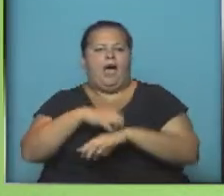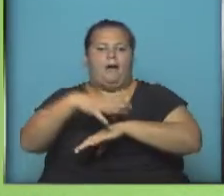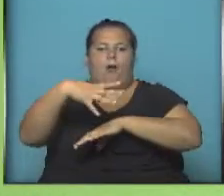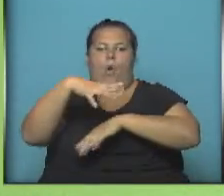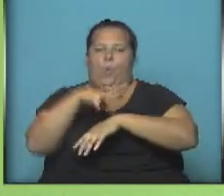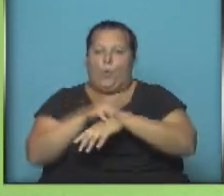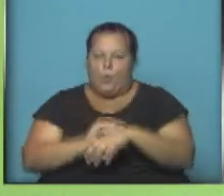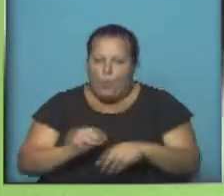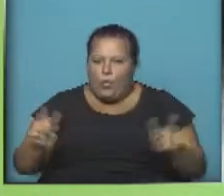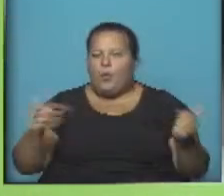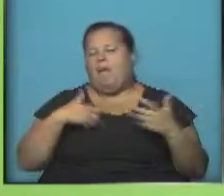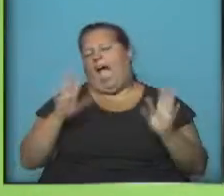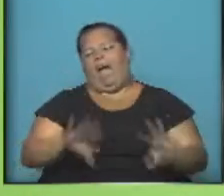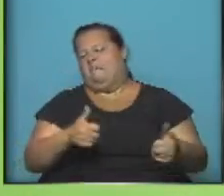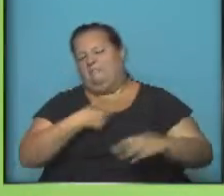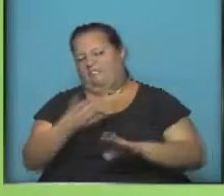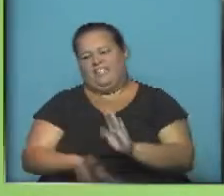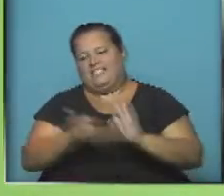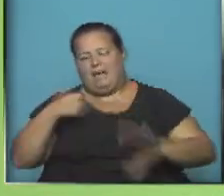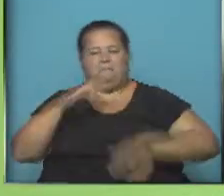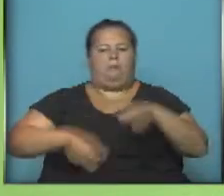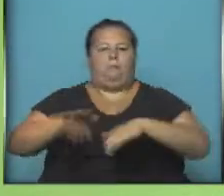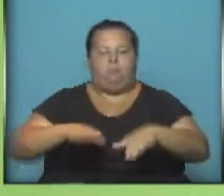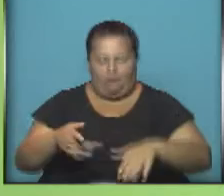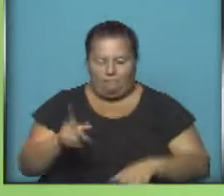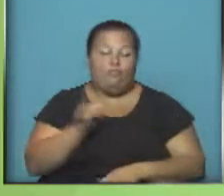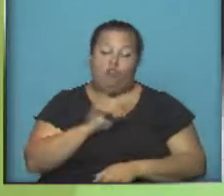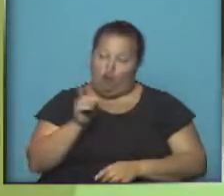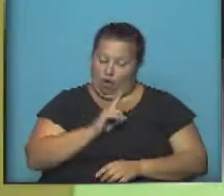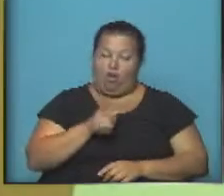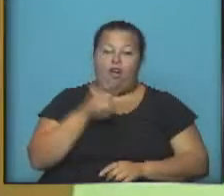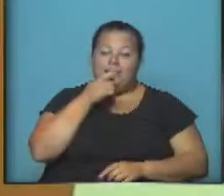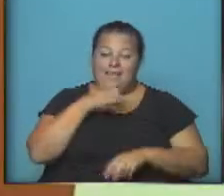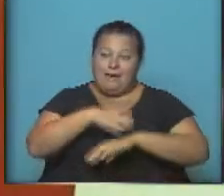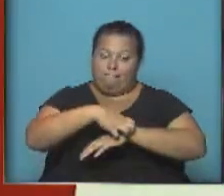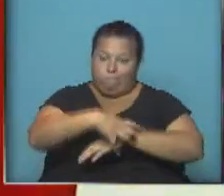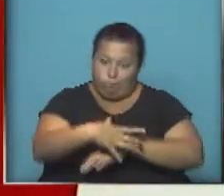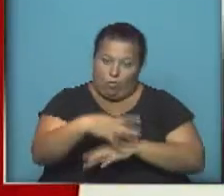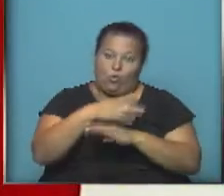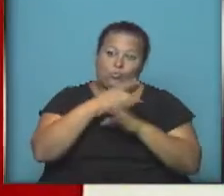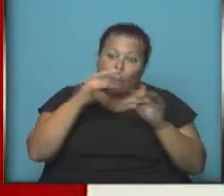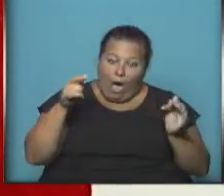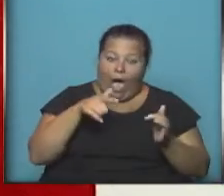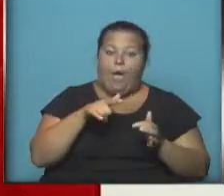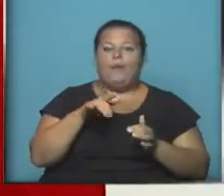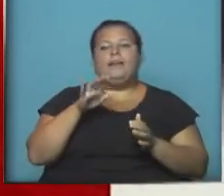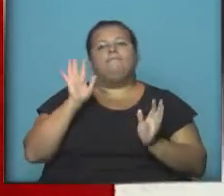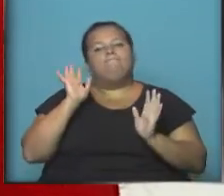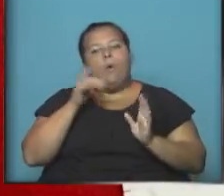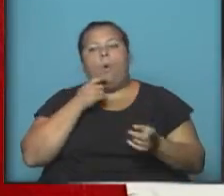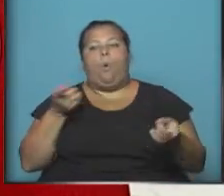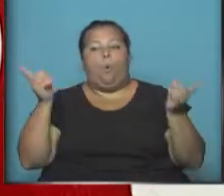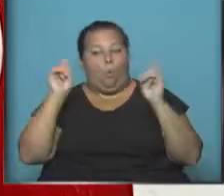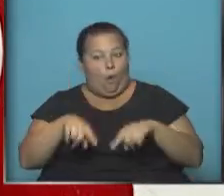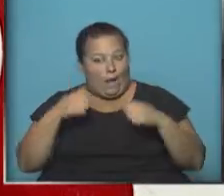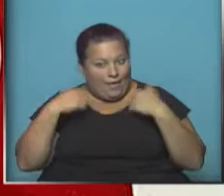se empezó a diluir y vos decís, bueno, ya estoy, y empiezo a pisar de vuelta, ¿no? No, en un esguince de moderado a grave, lo ideal para volver a la